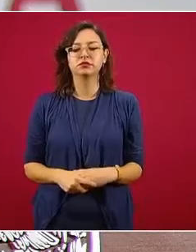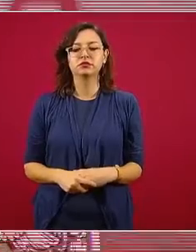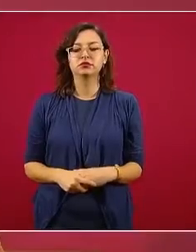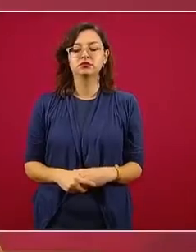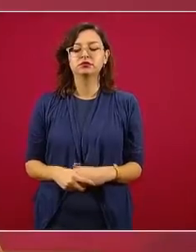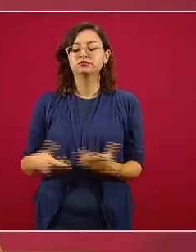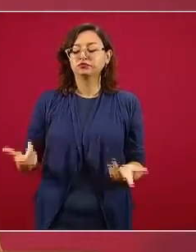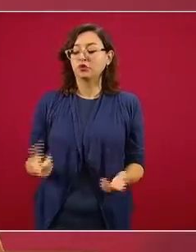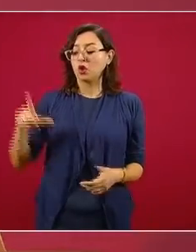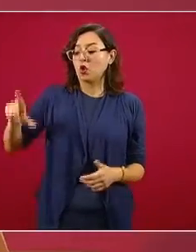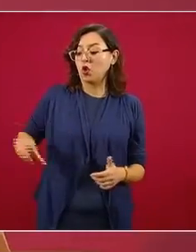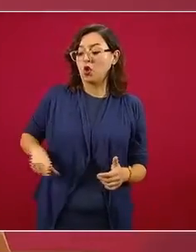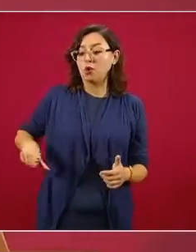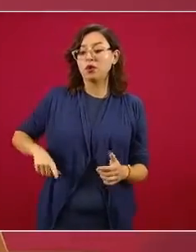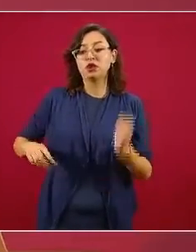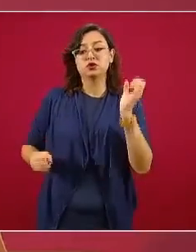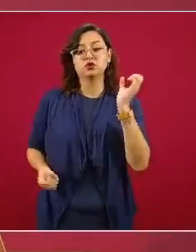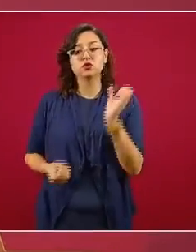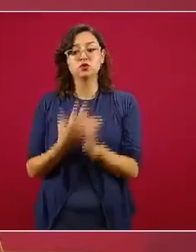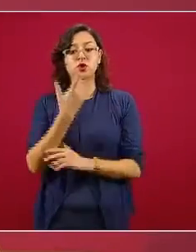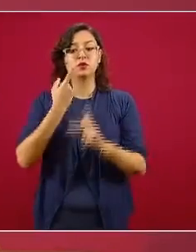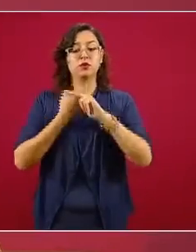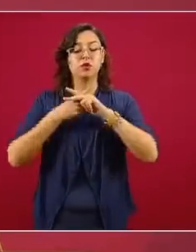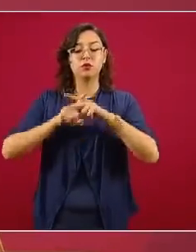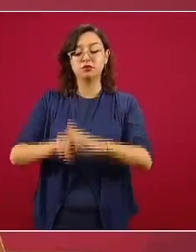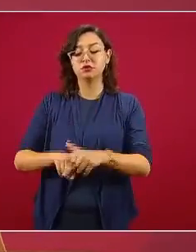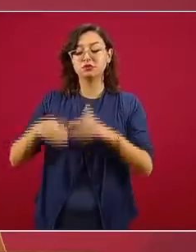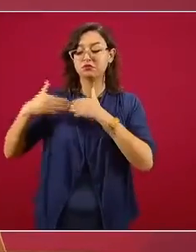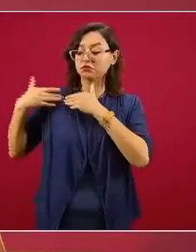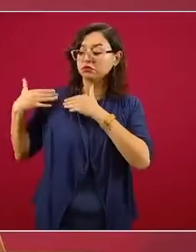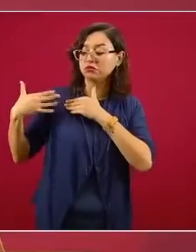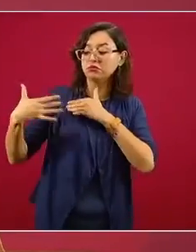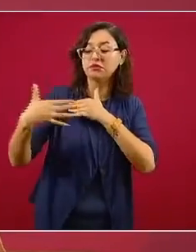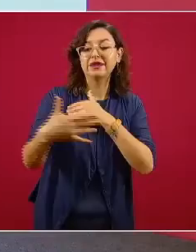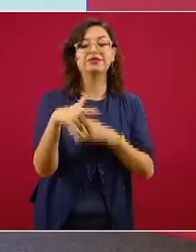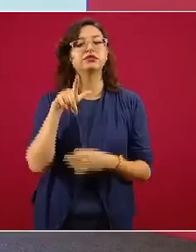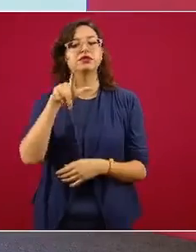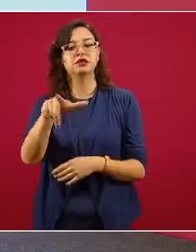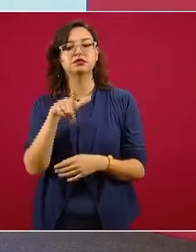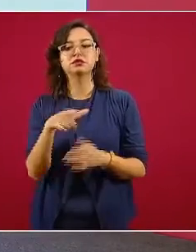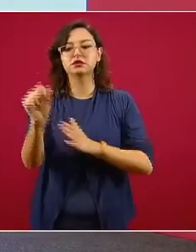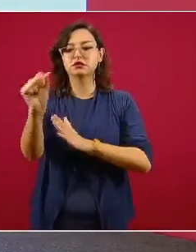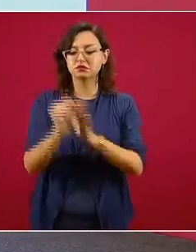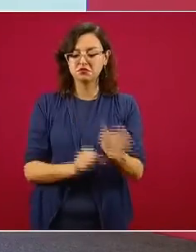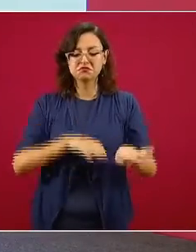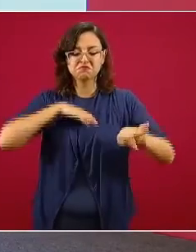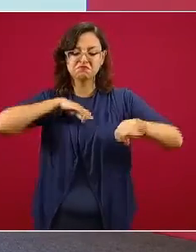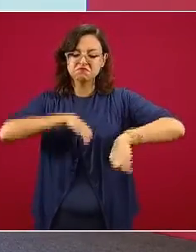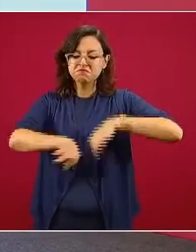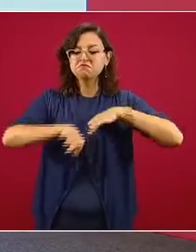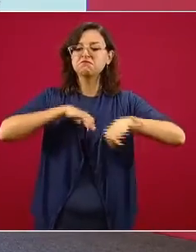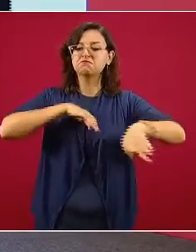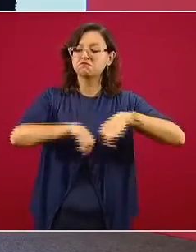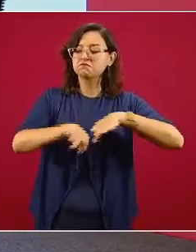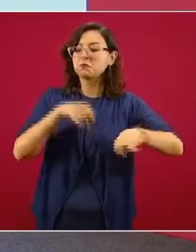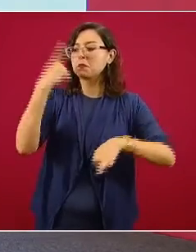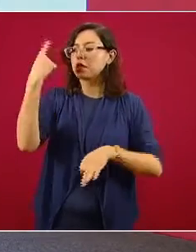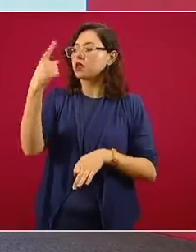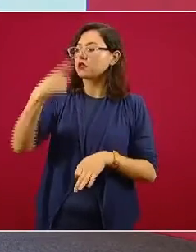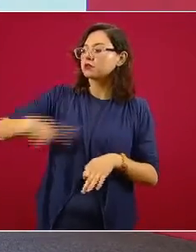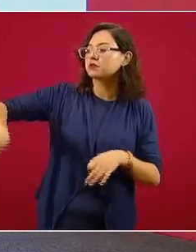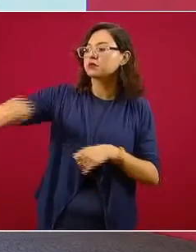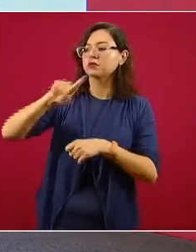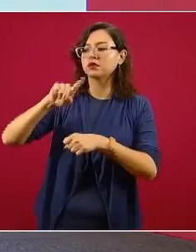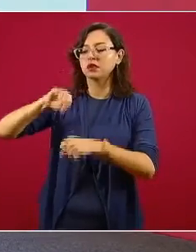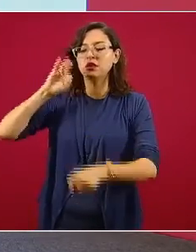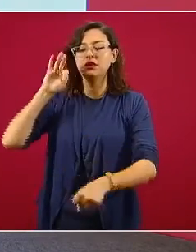de un gobierno que trabaja por las y los trabajadores y que lo seguirá haciendo hasta